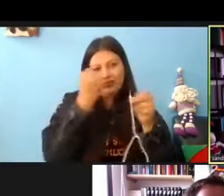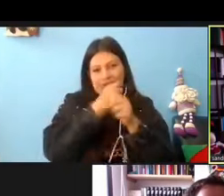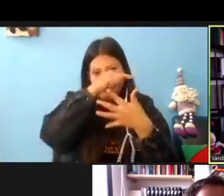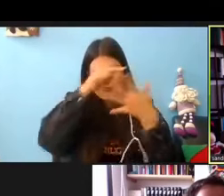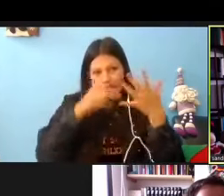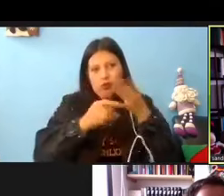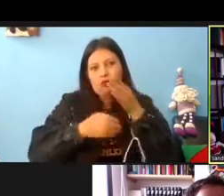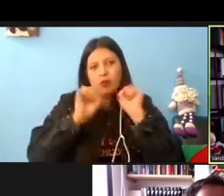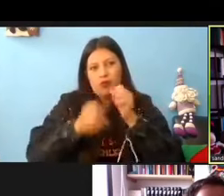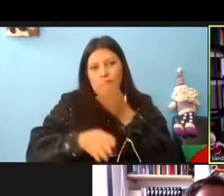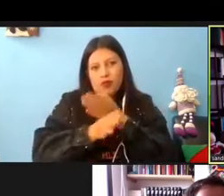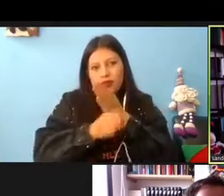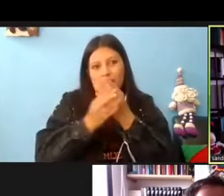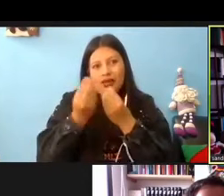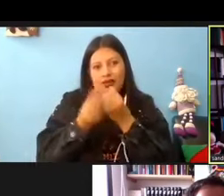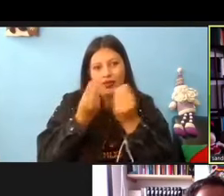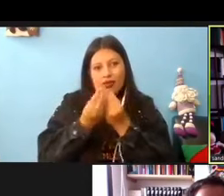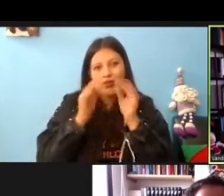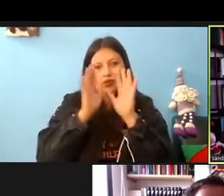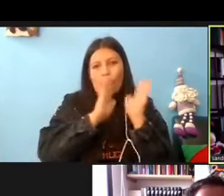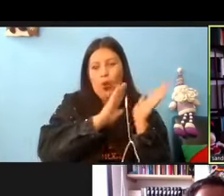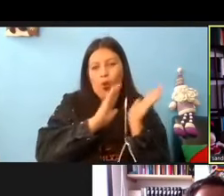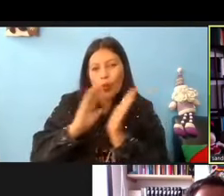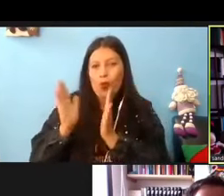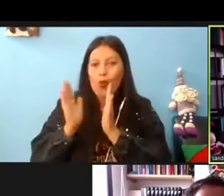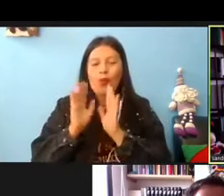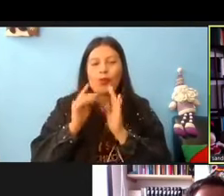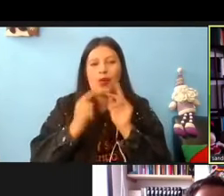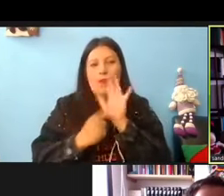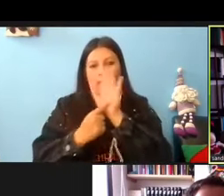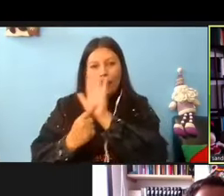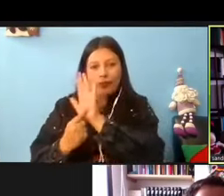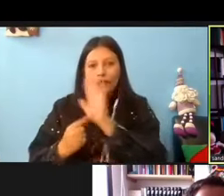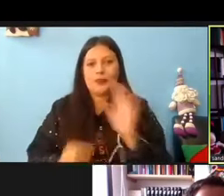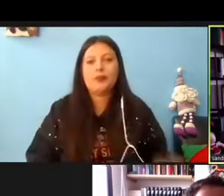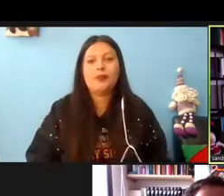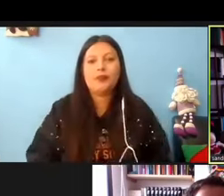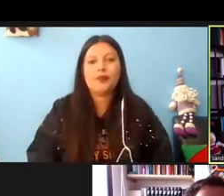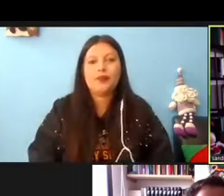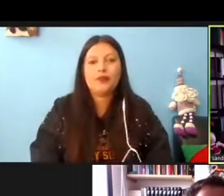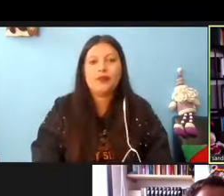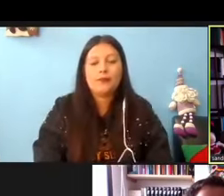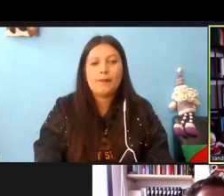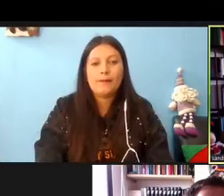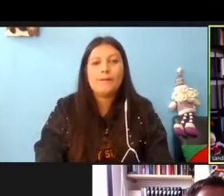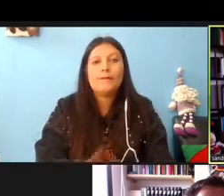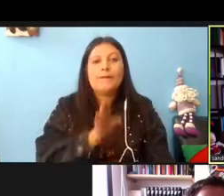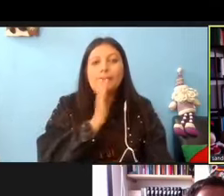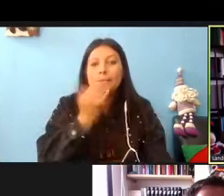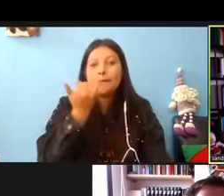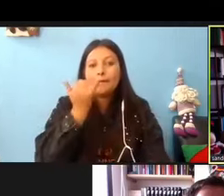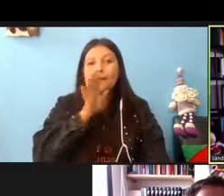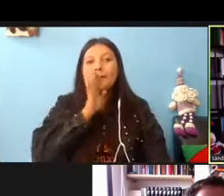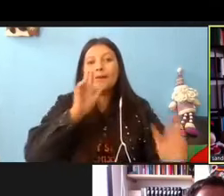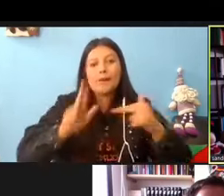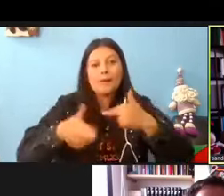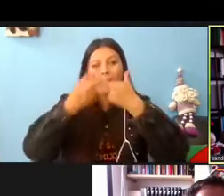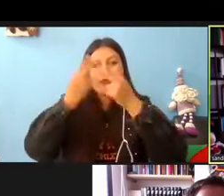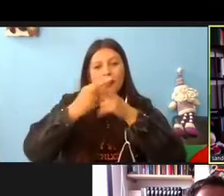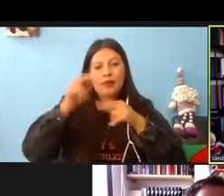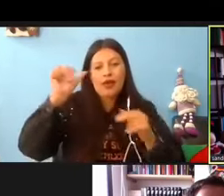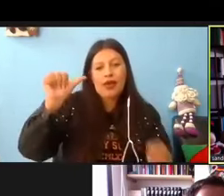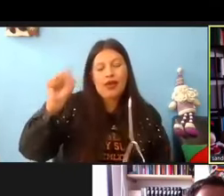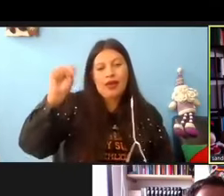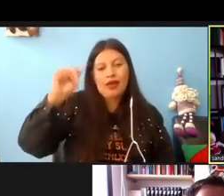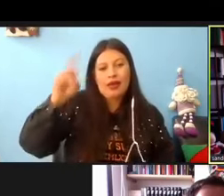ir haciendo como un orden de las presentaciones. Entonces, yo sé que está conectada Angélica y sé que